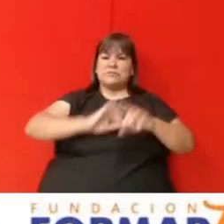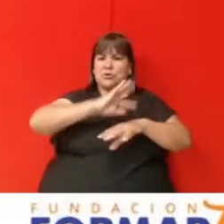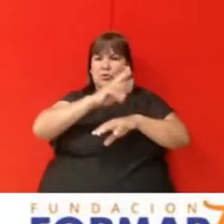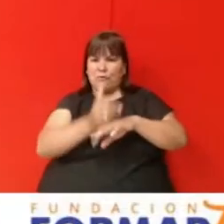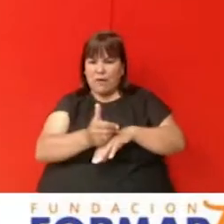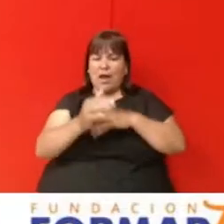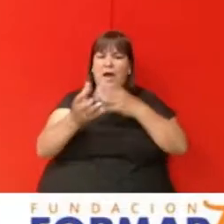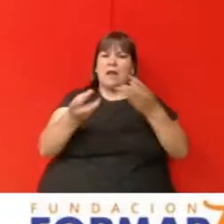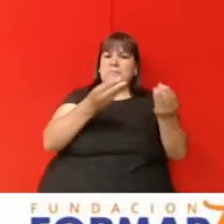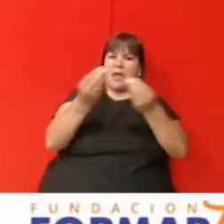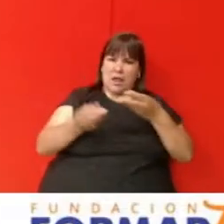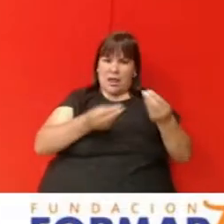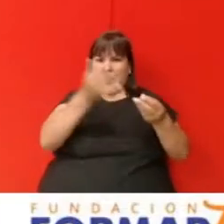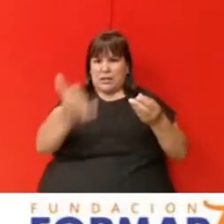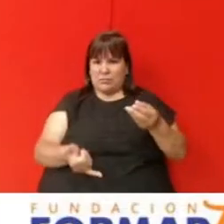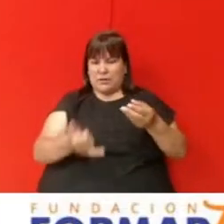pasan en la actualidad.